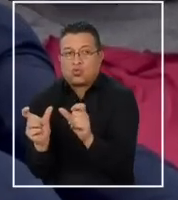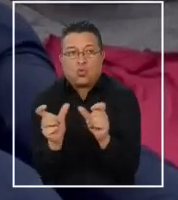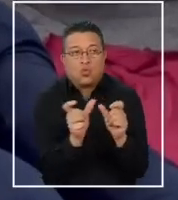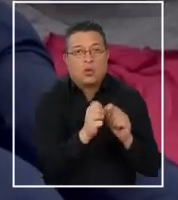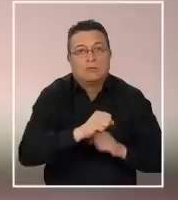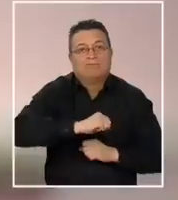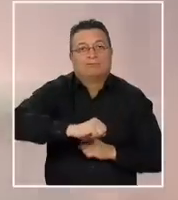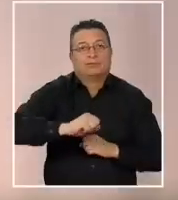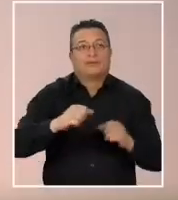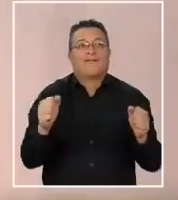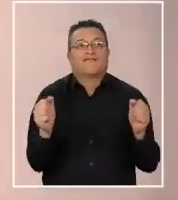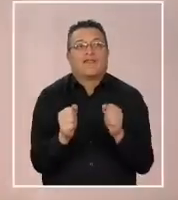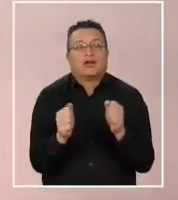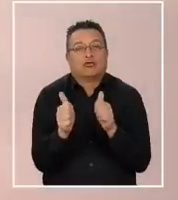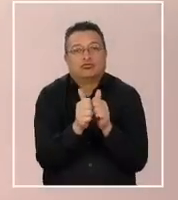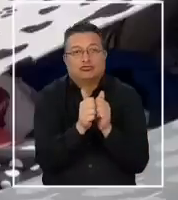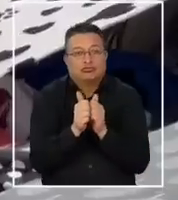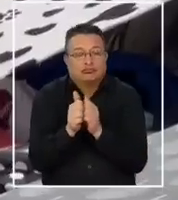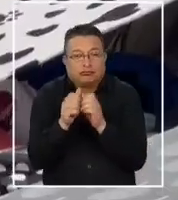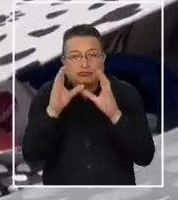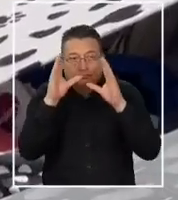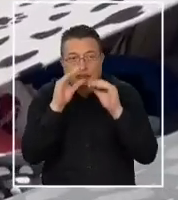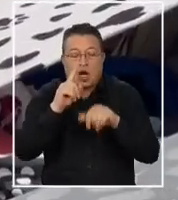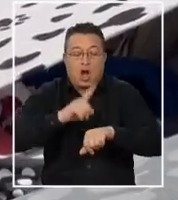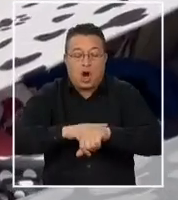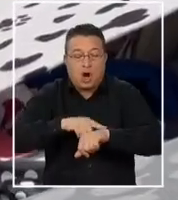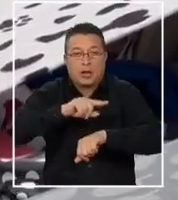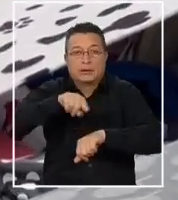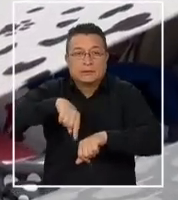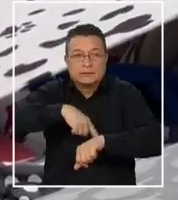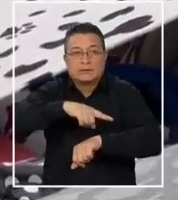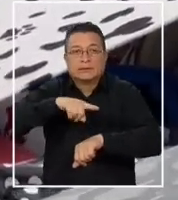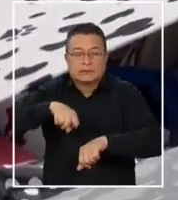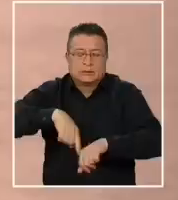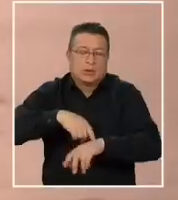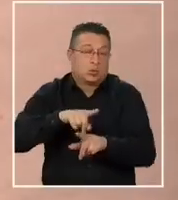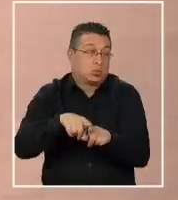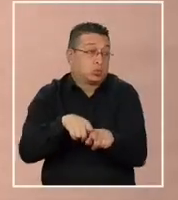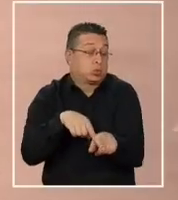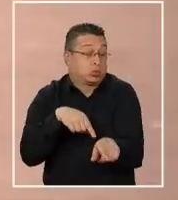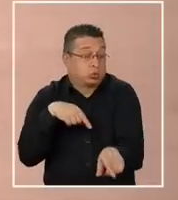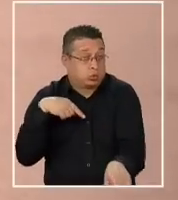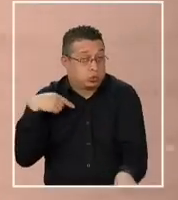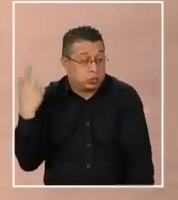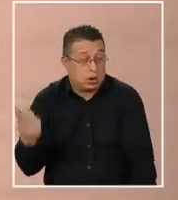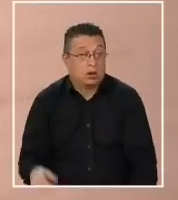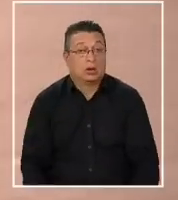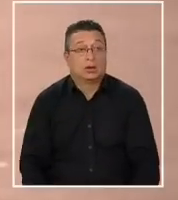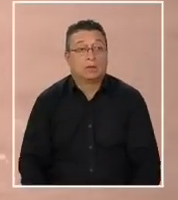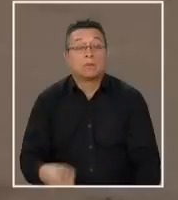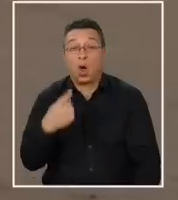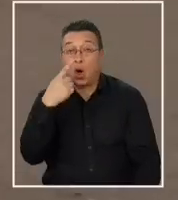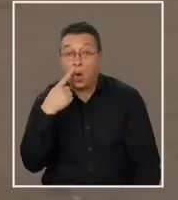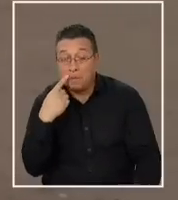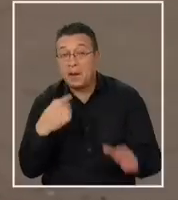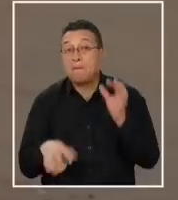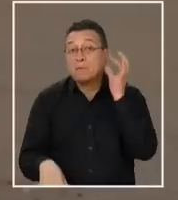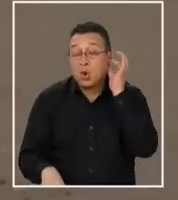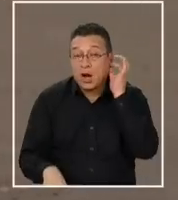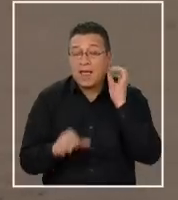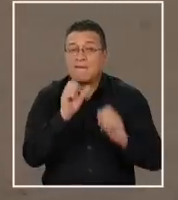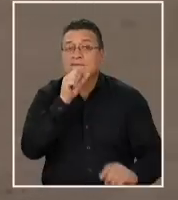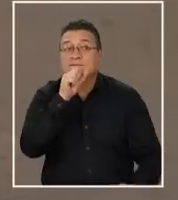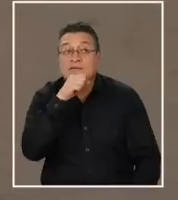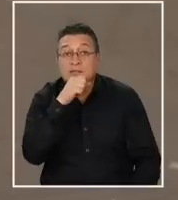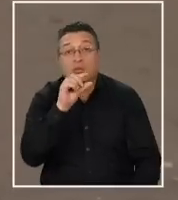el frío y acompañarse, pasar las horas que a veces parecen interminables. Hay hombres y mujeres, ancianos